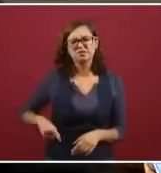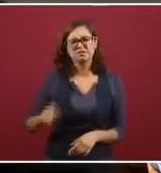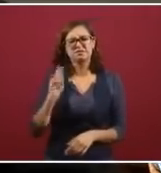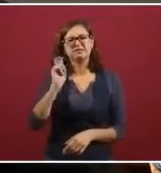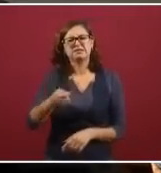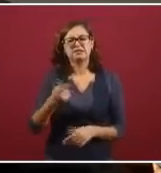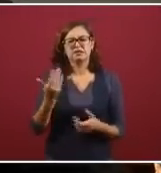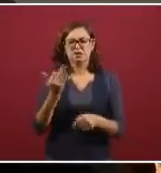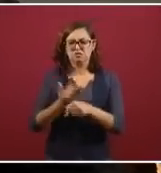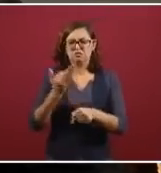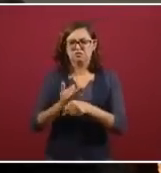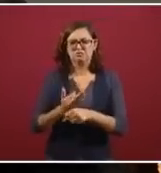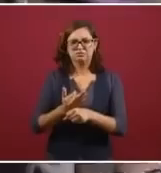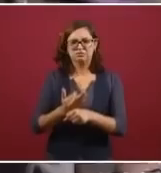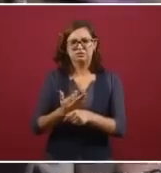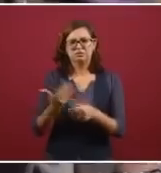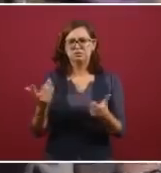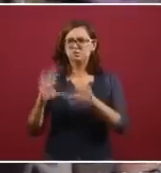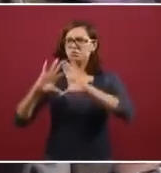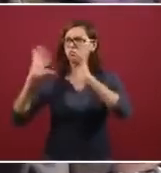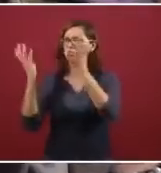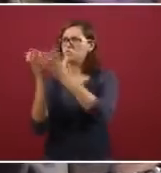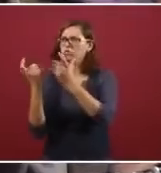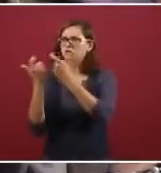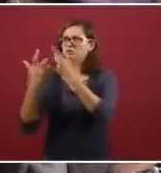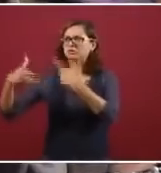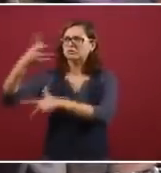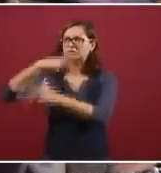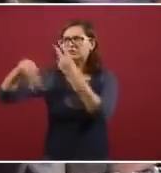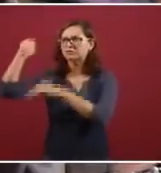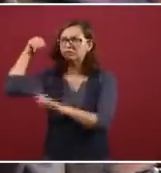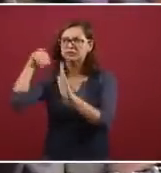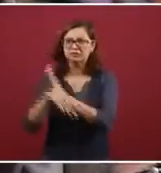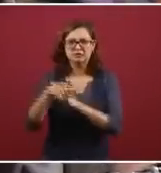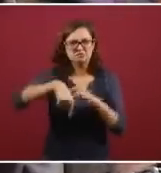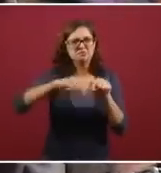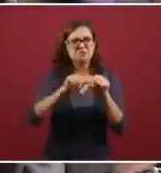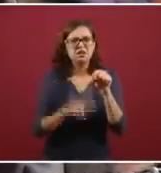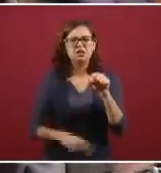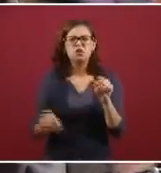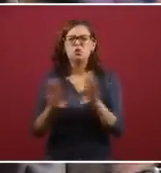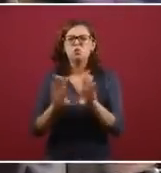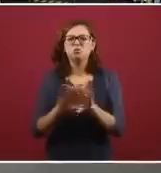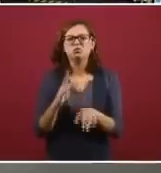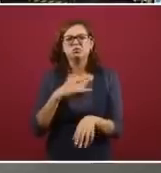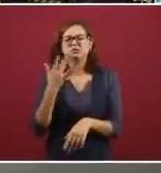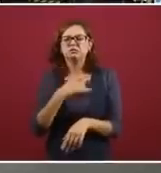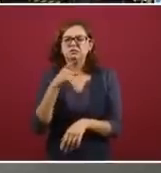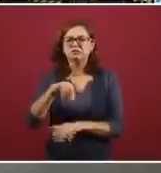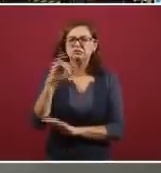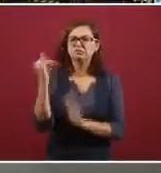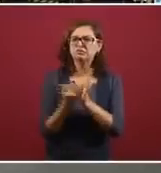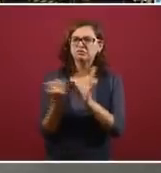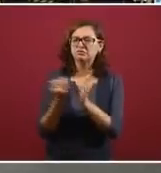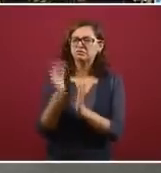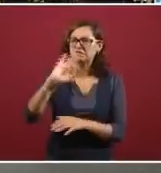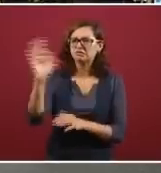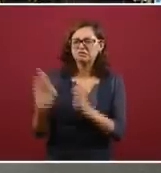crisis financiera mundial? ¿Esto le beneficia o cómo lee usted esta reducción? Gracias.